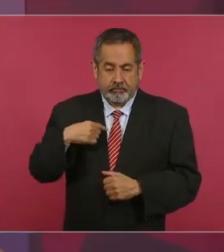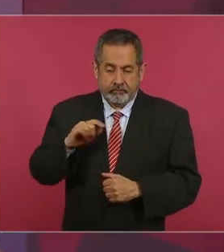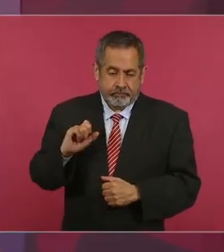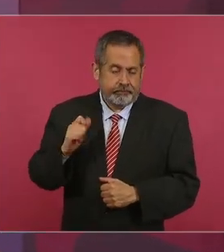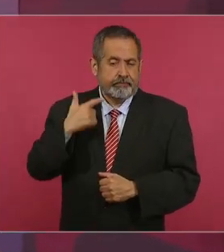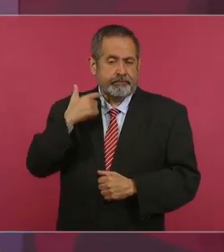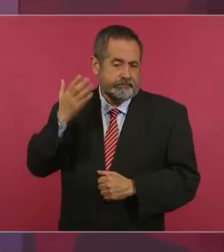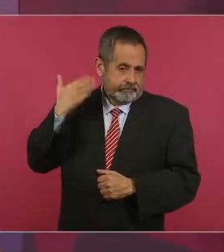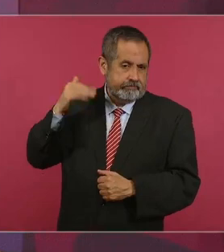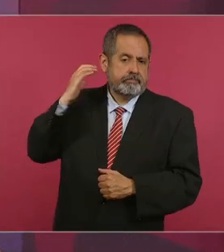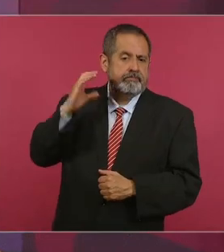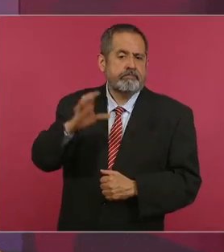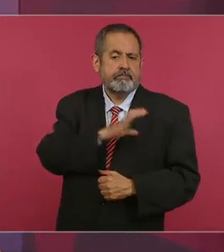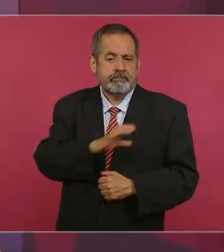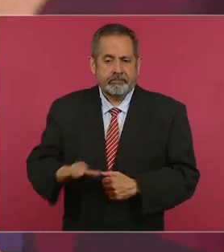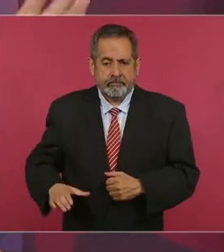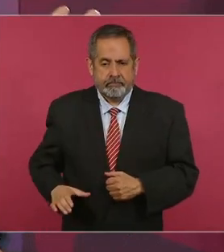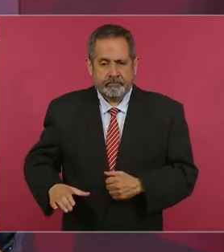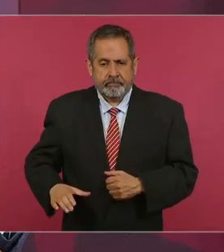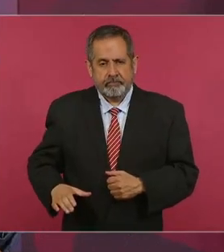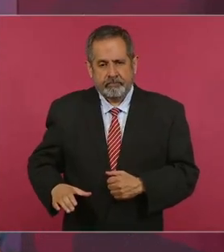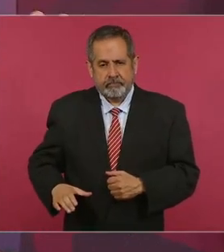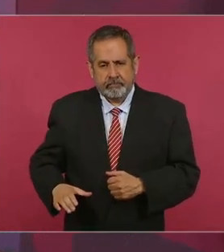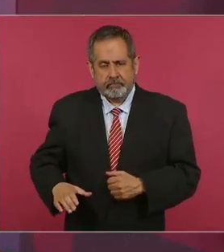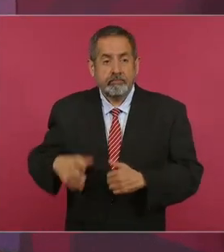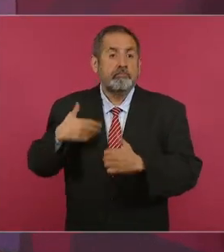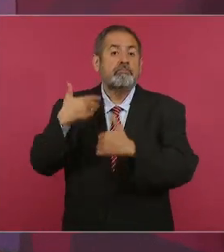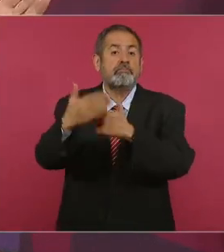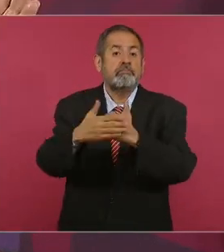varias veces, ya no voy a volver a ser